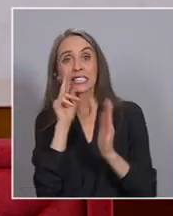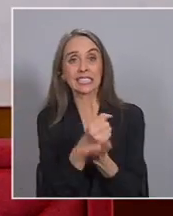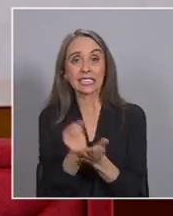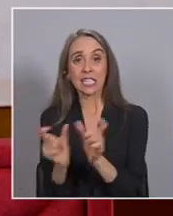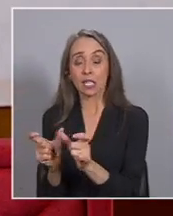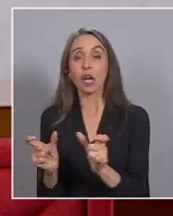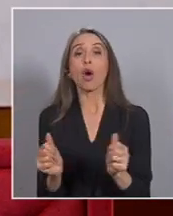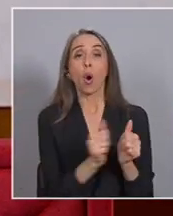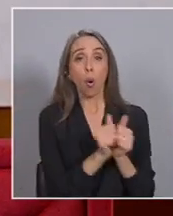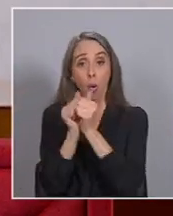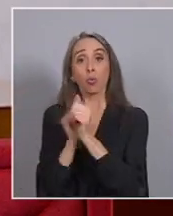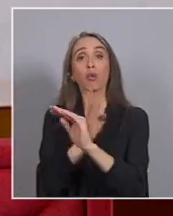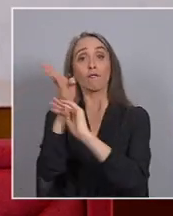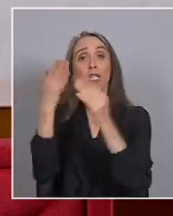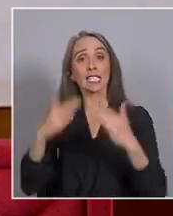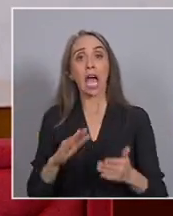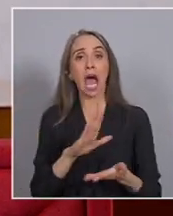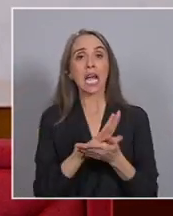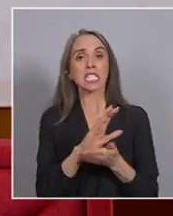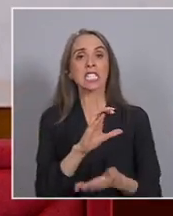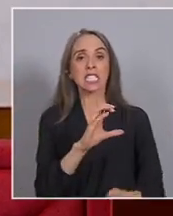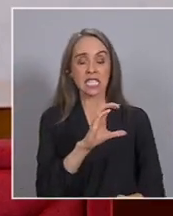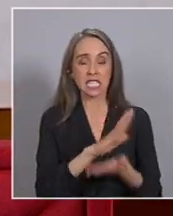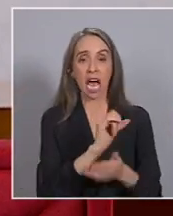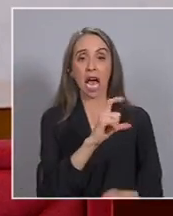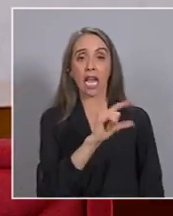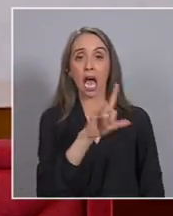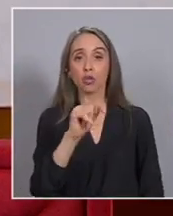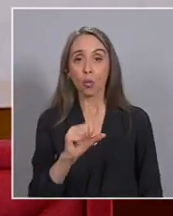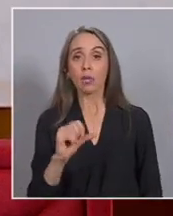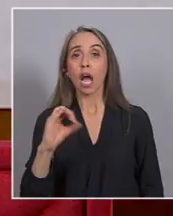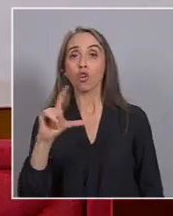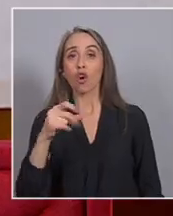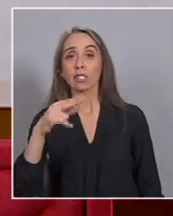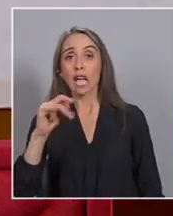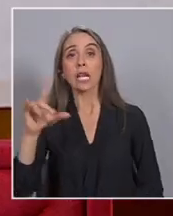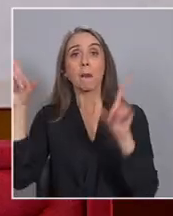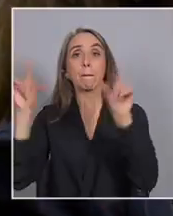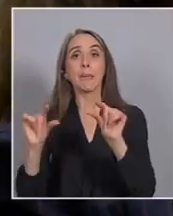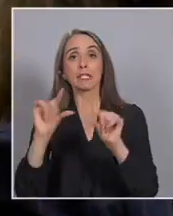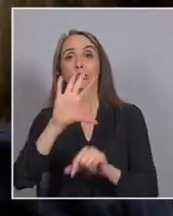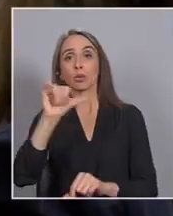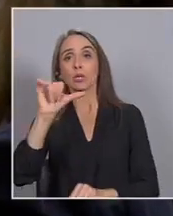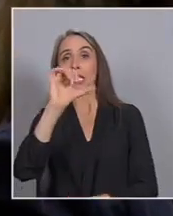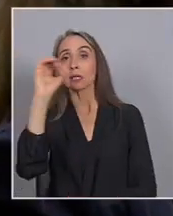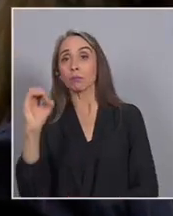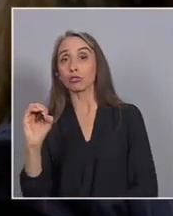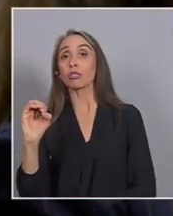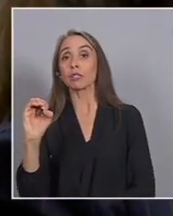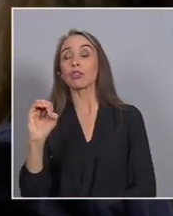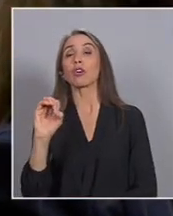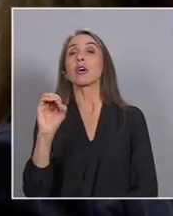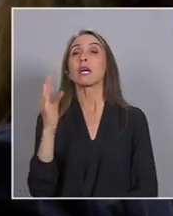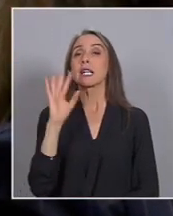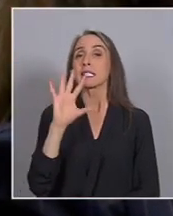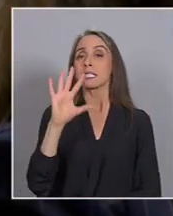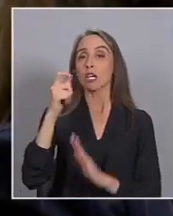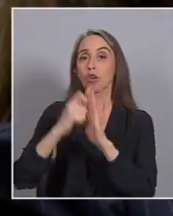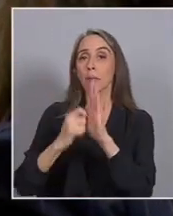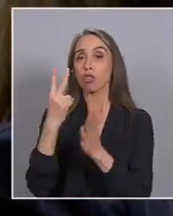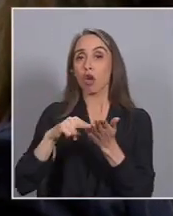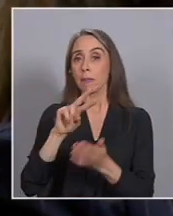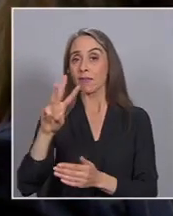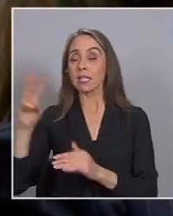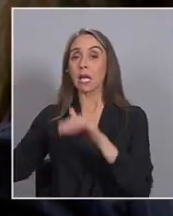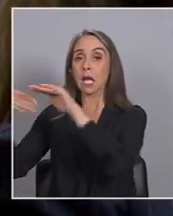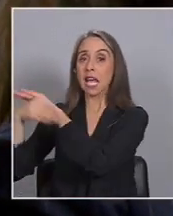y en Colchane, ha disminuido en un 56% durante los últimos 5 meses de 2023, respecto del